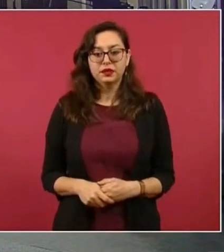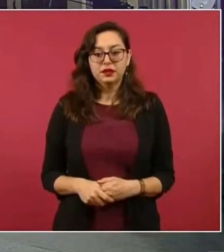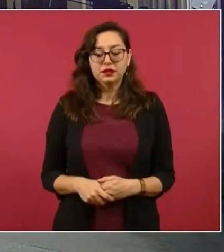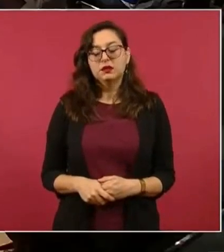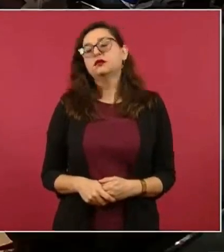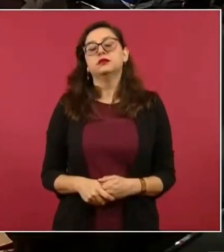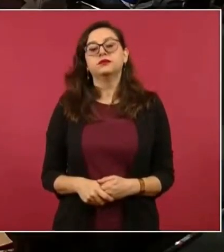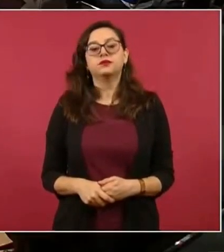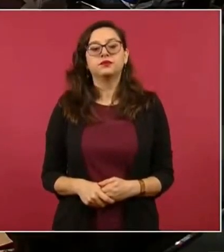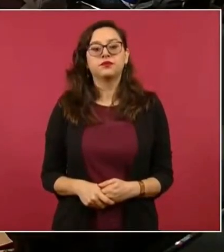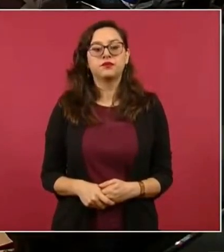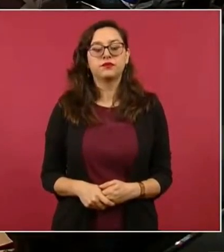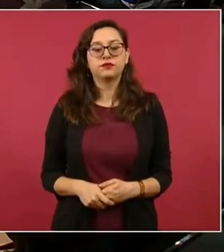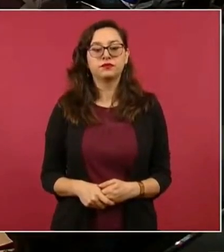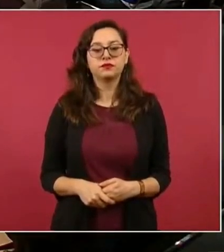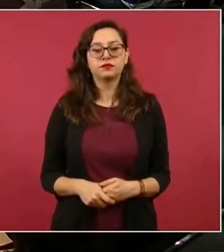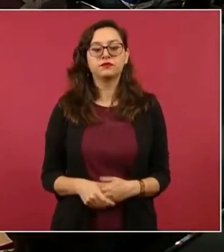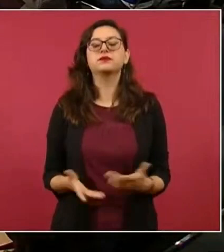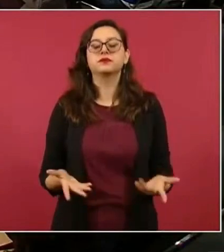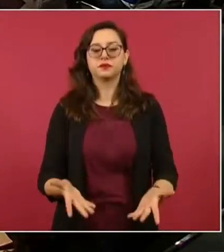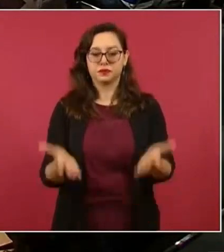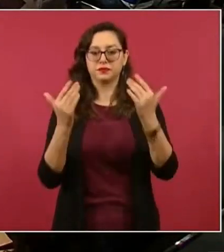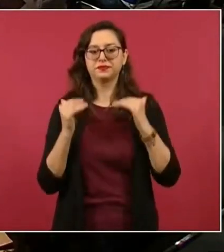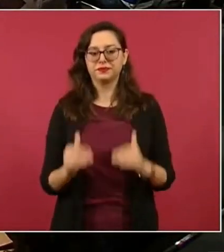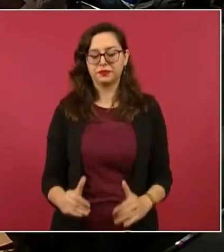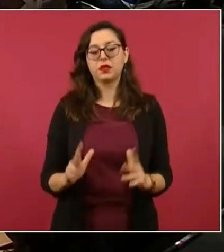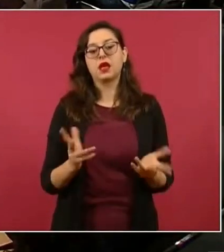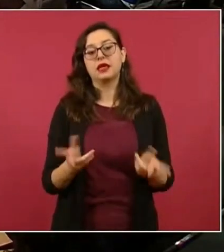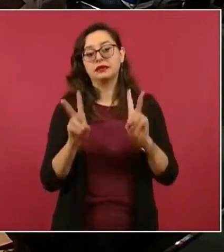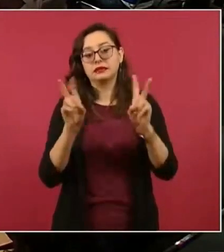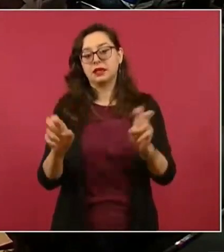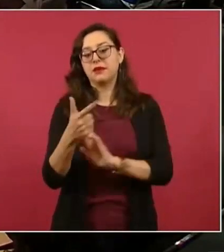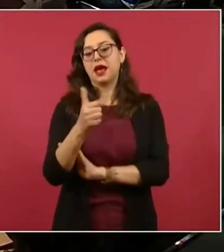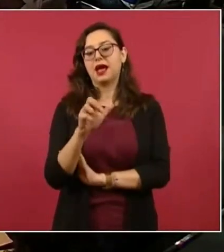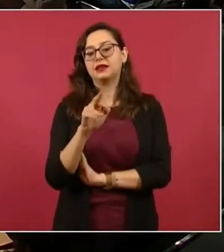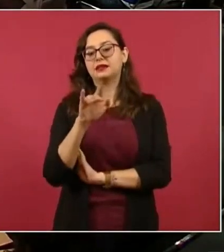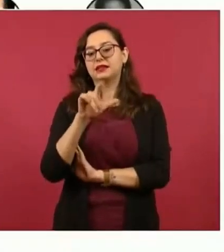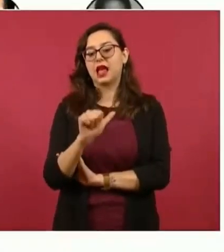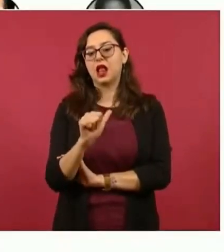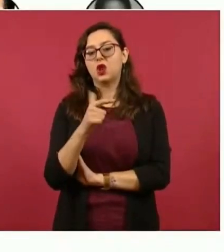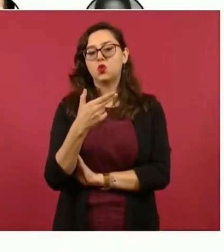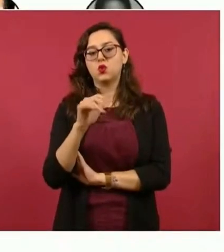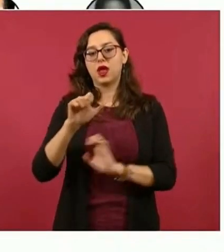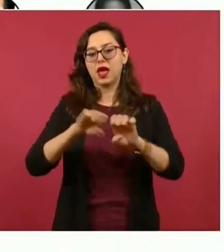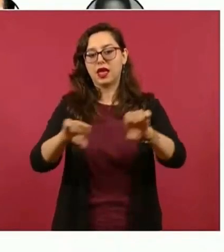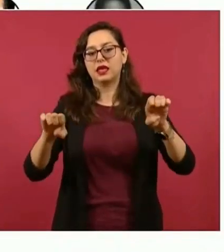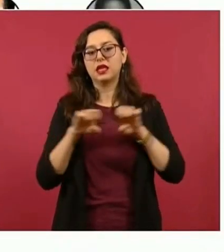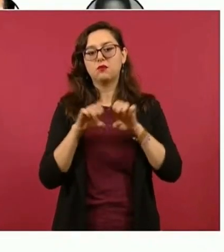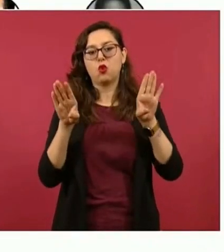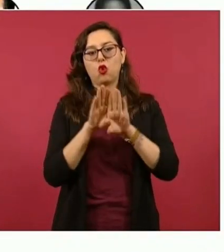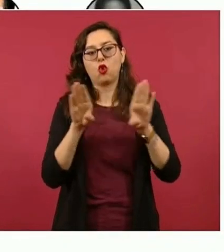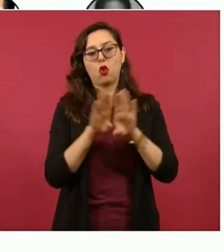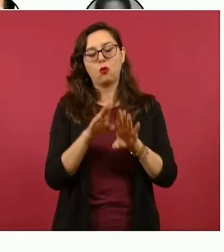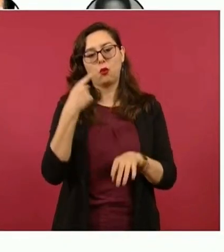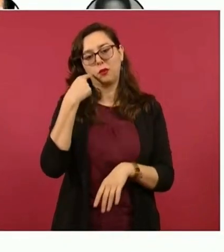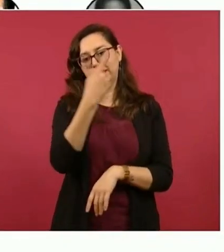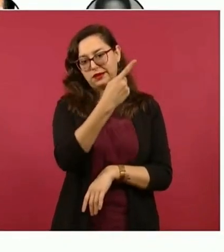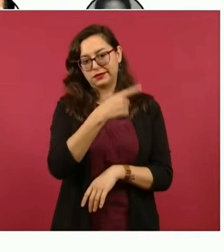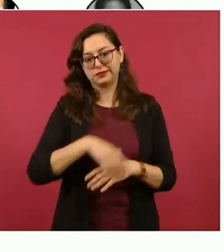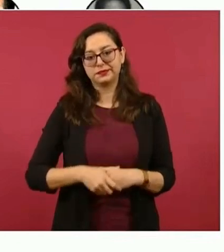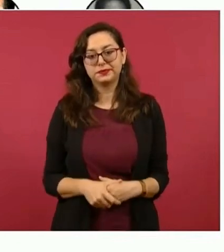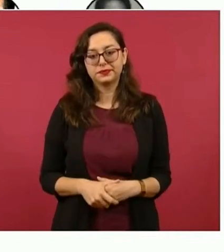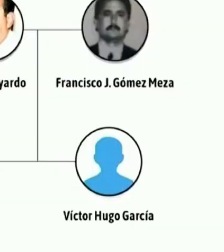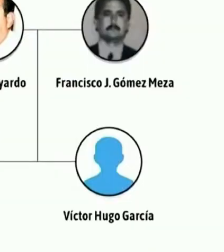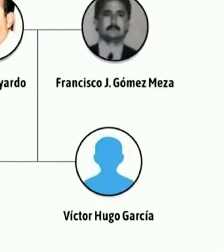poco lo que dio a conocer la Fiscalía en Estados Unidos. Pero bueno, y para arriba,